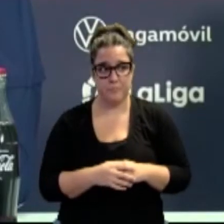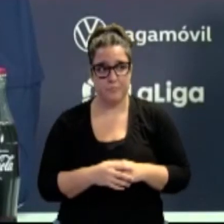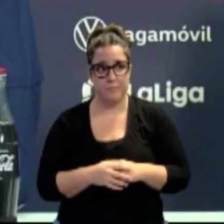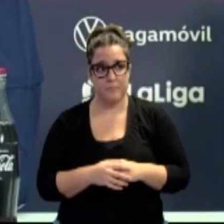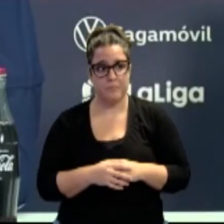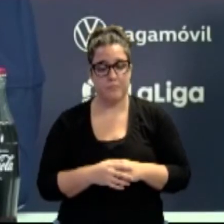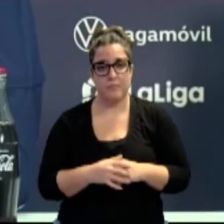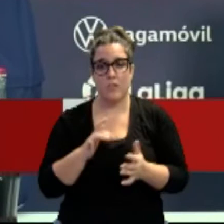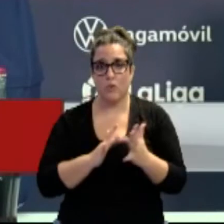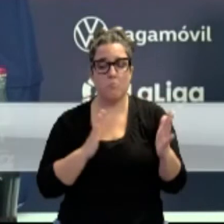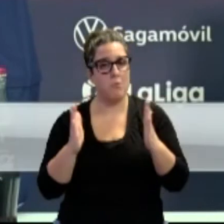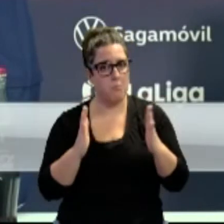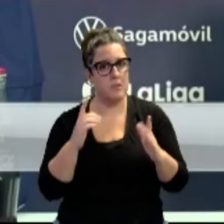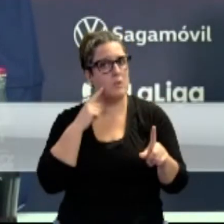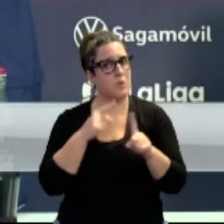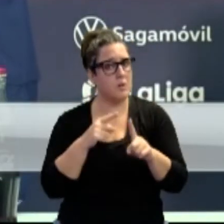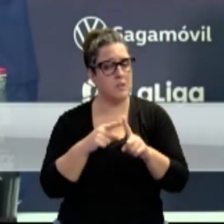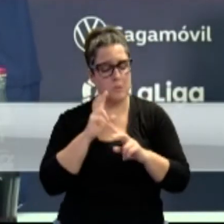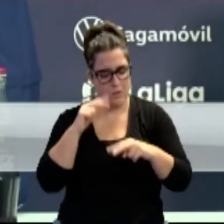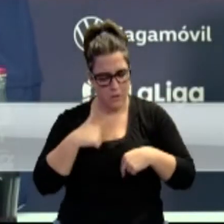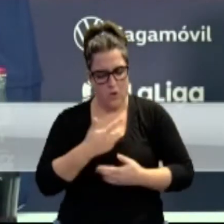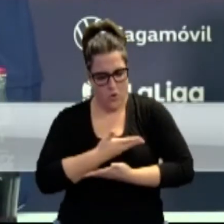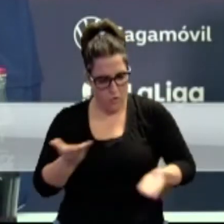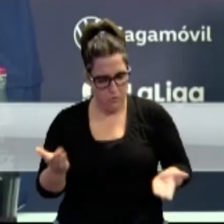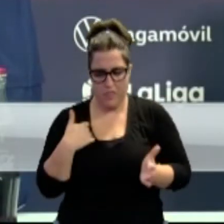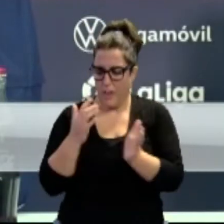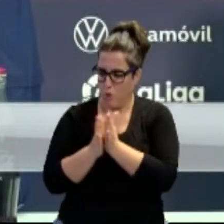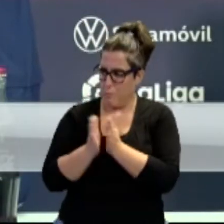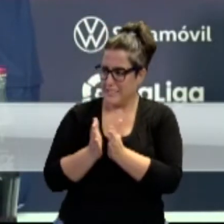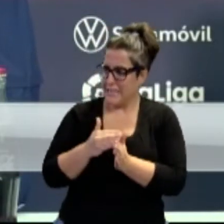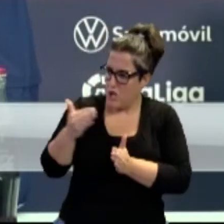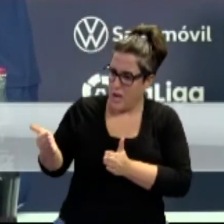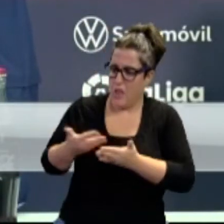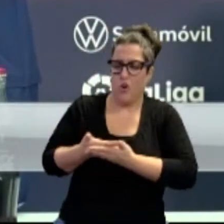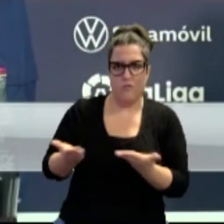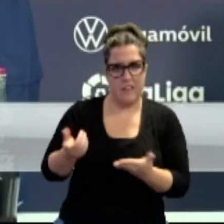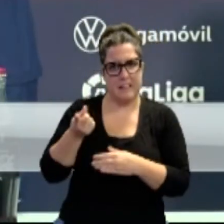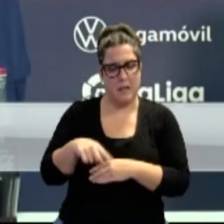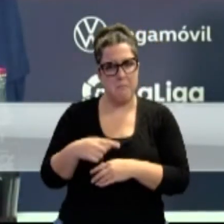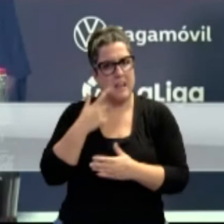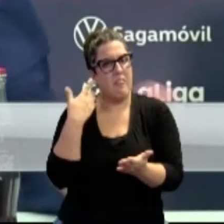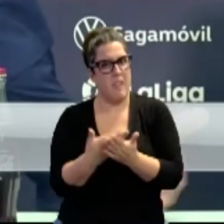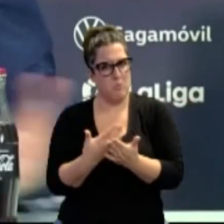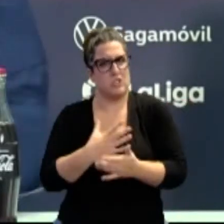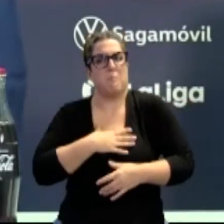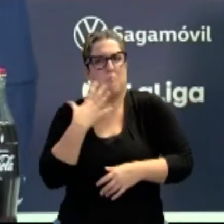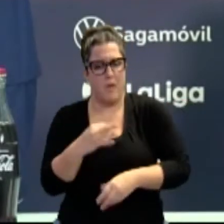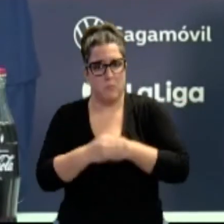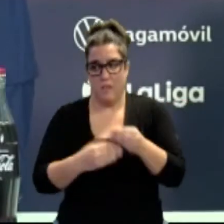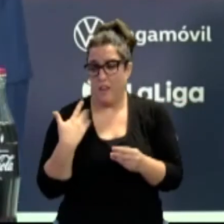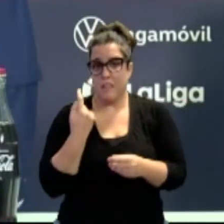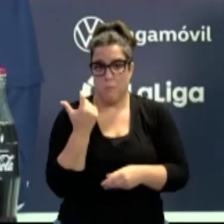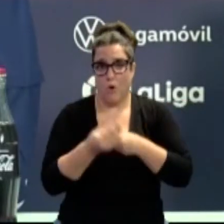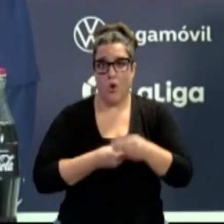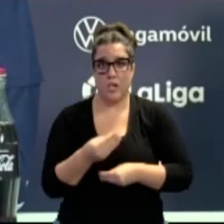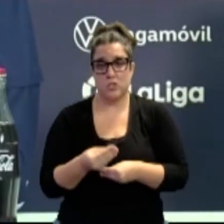Es momento para creer en uno mismo, para creer en el compañero, para volver a demostrar que somos capaces, que lo hemos hecho hace poco, y